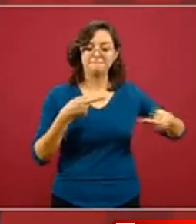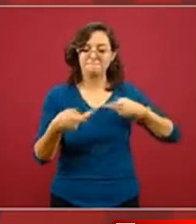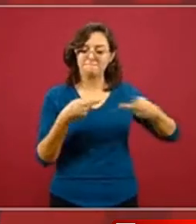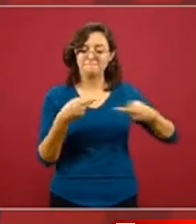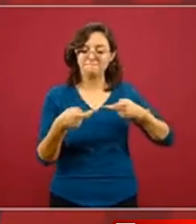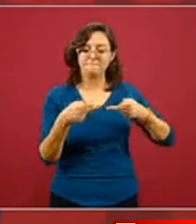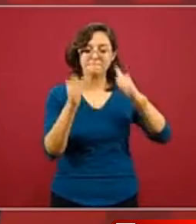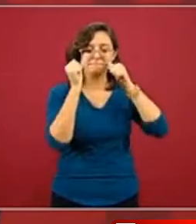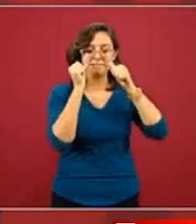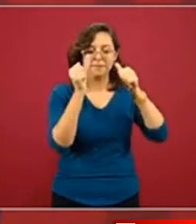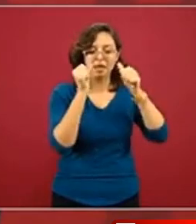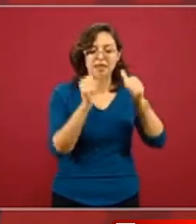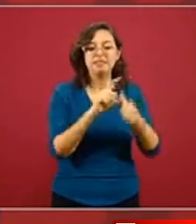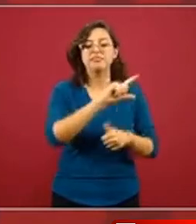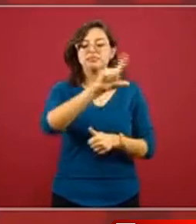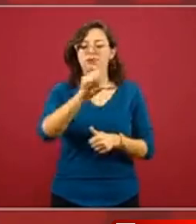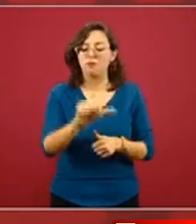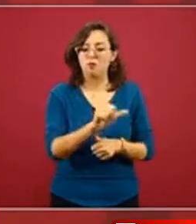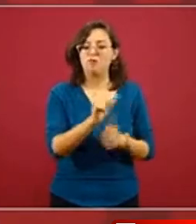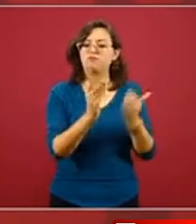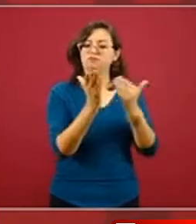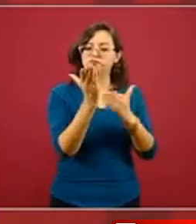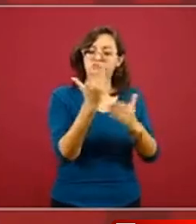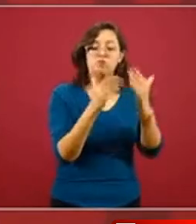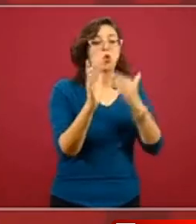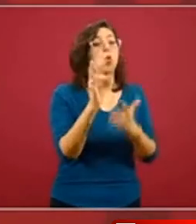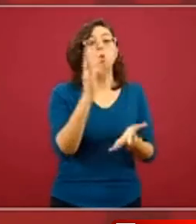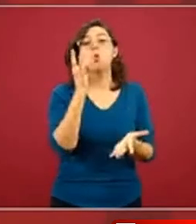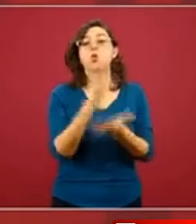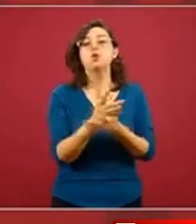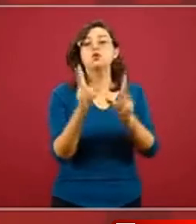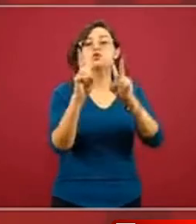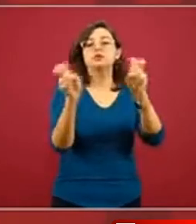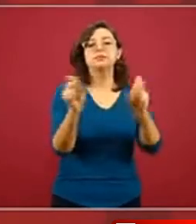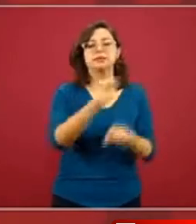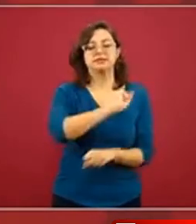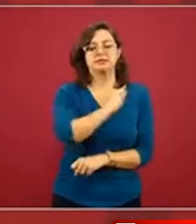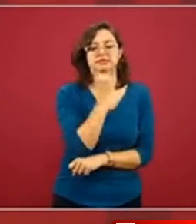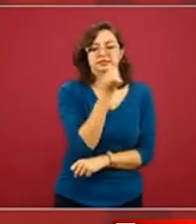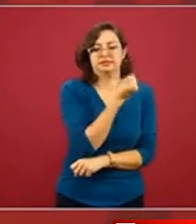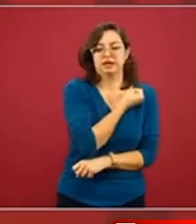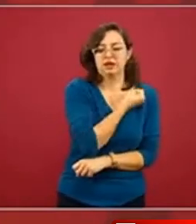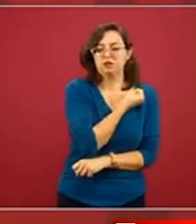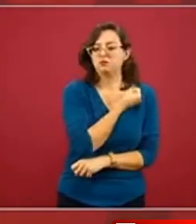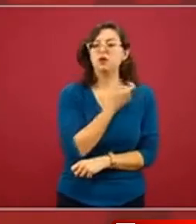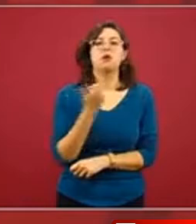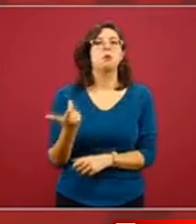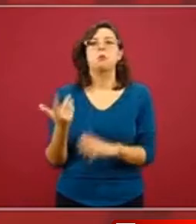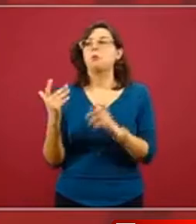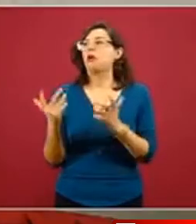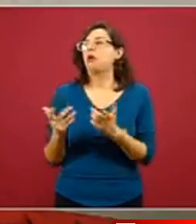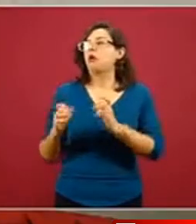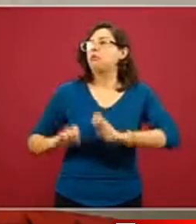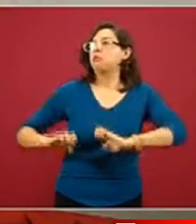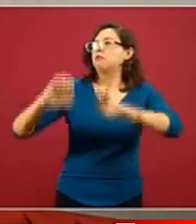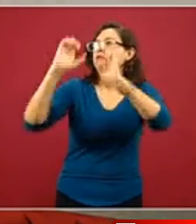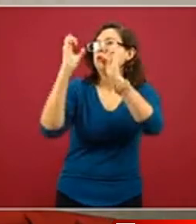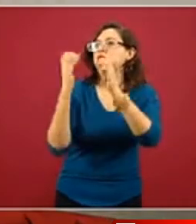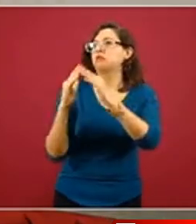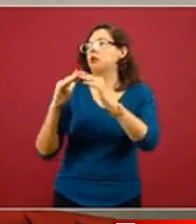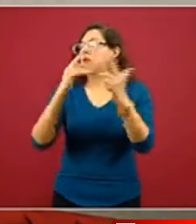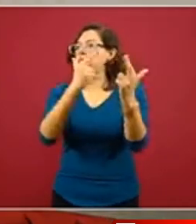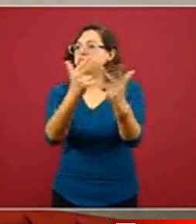y recuperación frente a emergencias puramente sanitarias, que no implican destrucción de la infraestructura física,